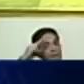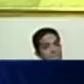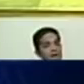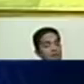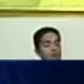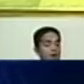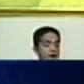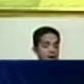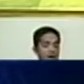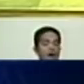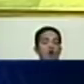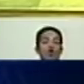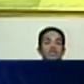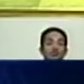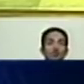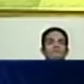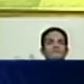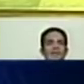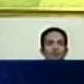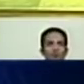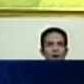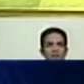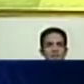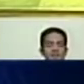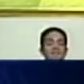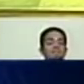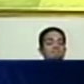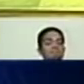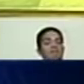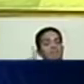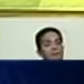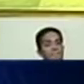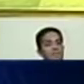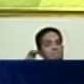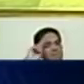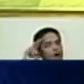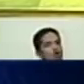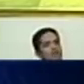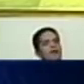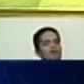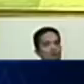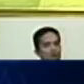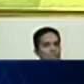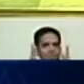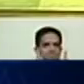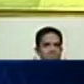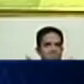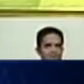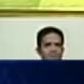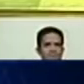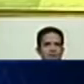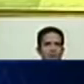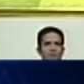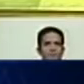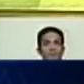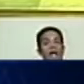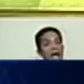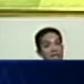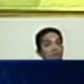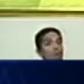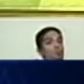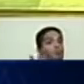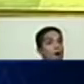Constitución venezolana y reconociendo las instituciones legítimas venezolanas. Hay incluso propuestas